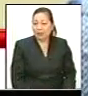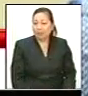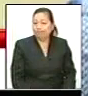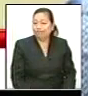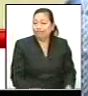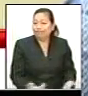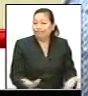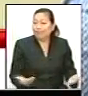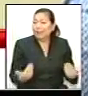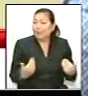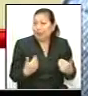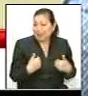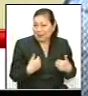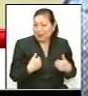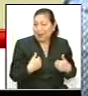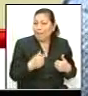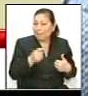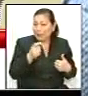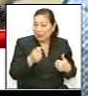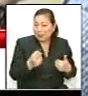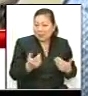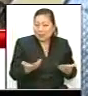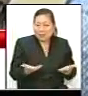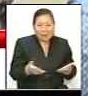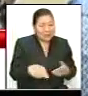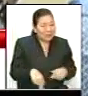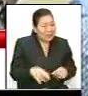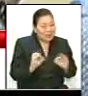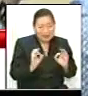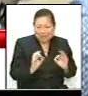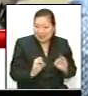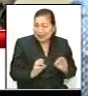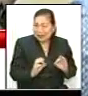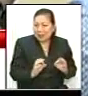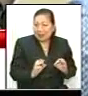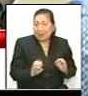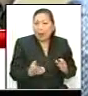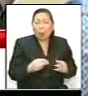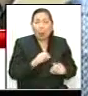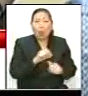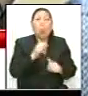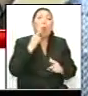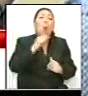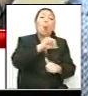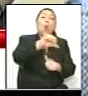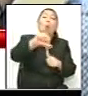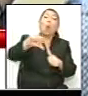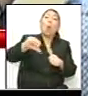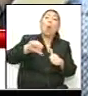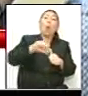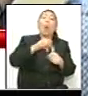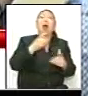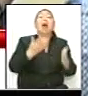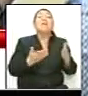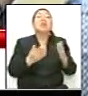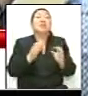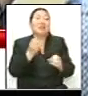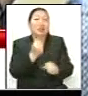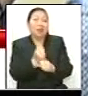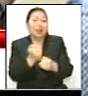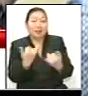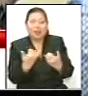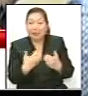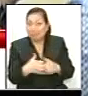luego, tenían a una persona. Lo que sucede en el país, esto de las puertas giratorias, unas veces son funcionarios de